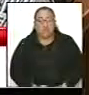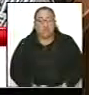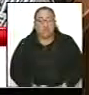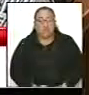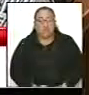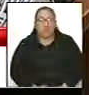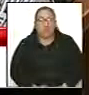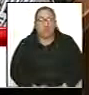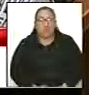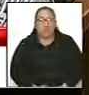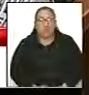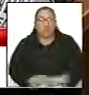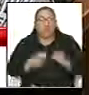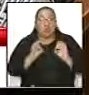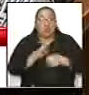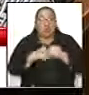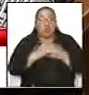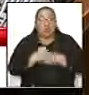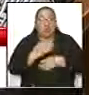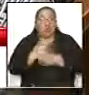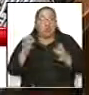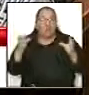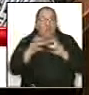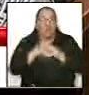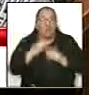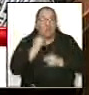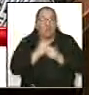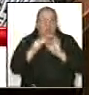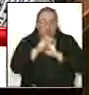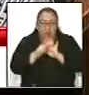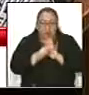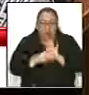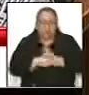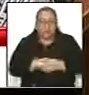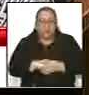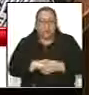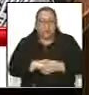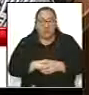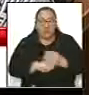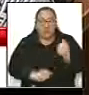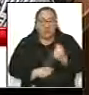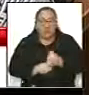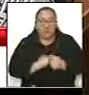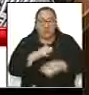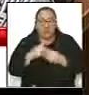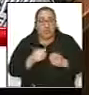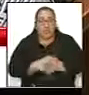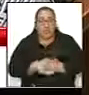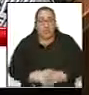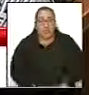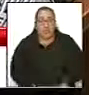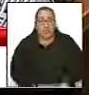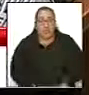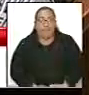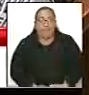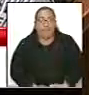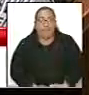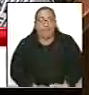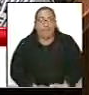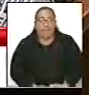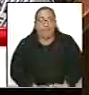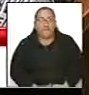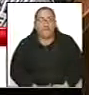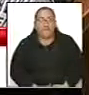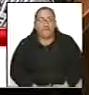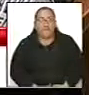con las estrategias de implementación en el marco normativo digamos, y de sostenibilidad, fue que se optó por